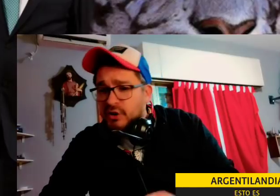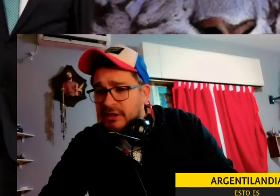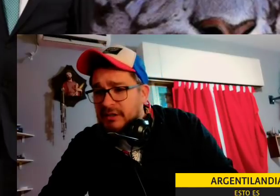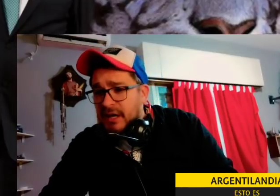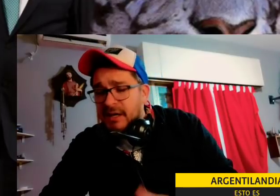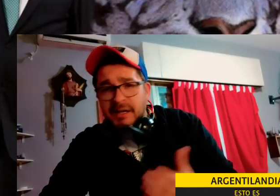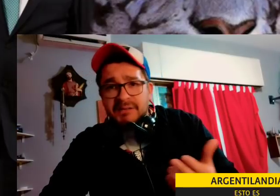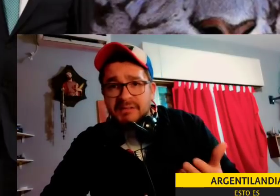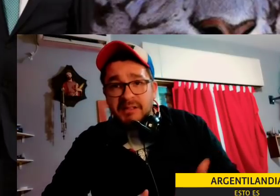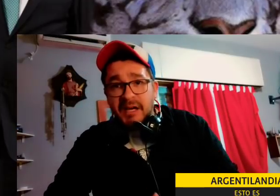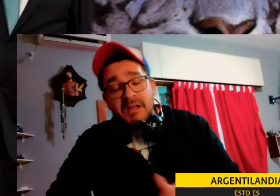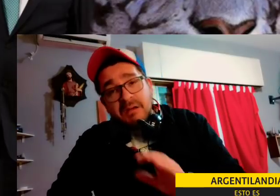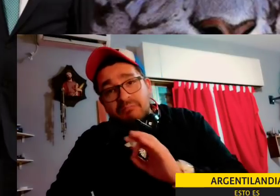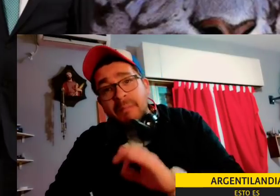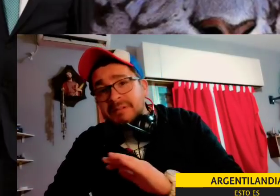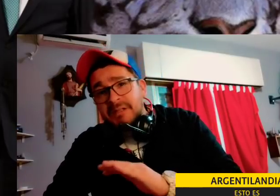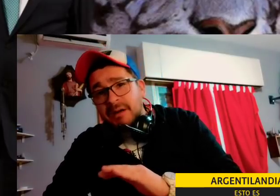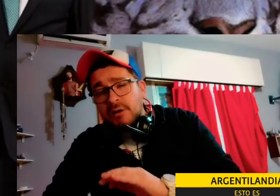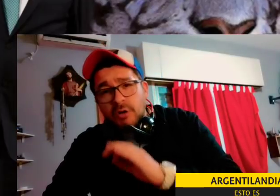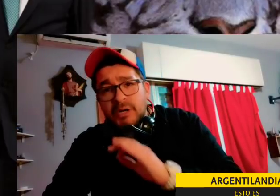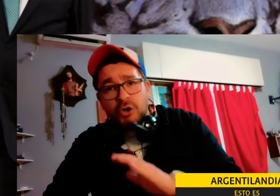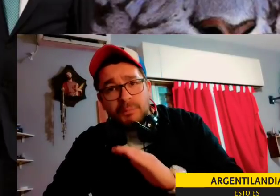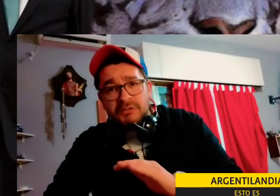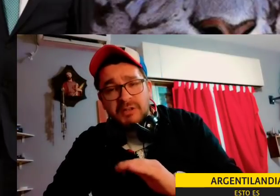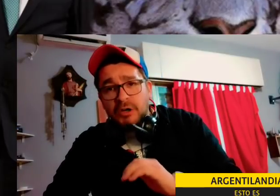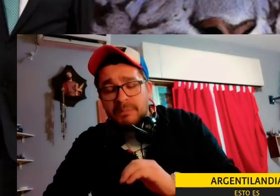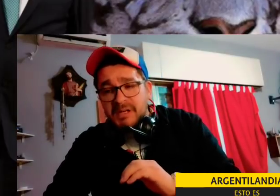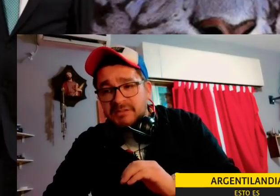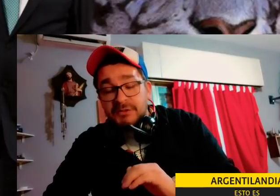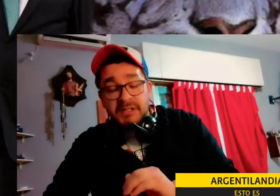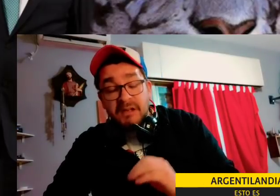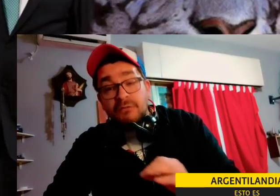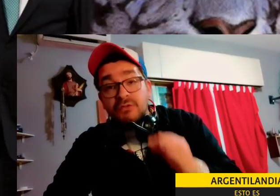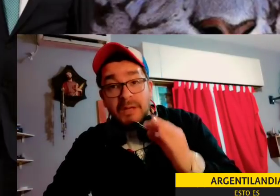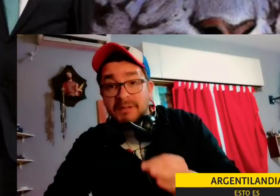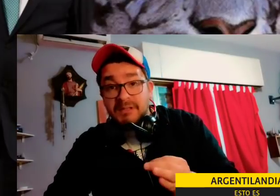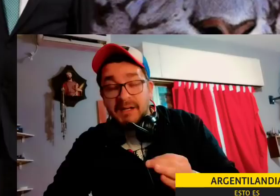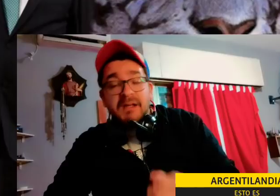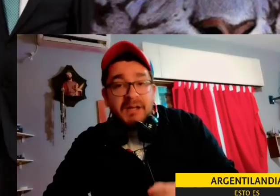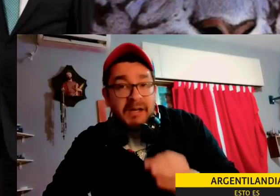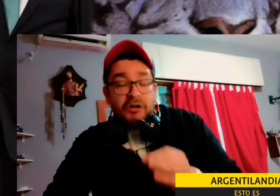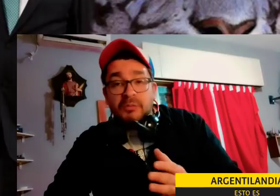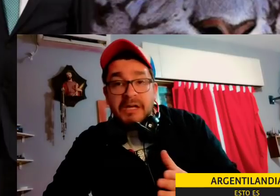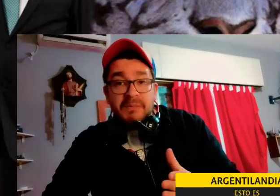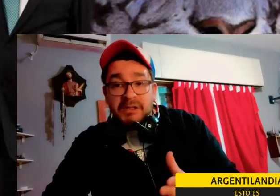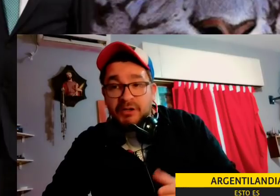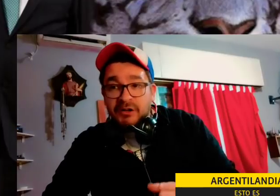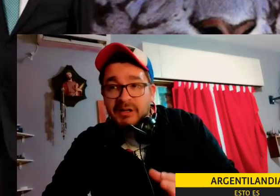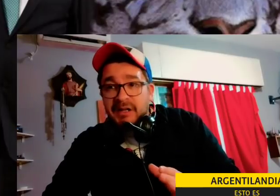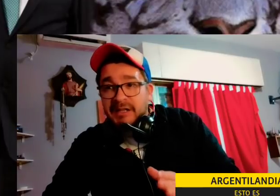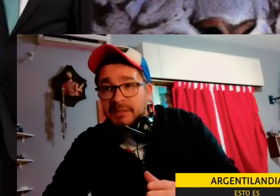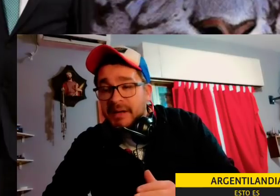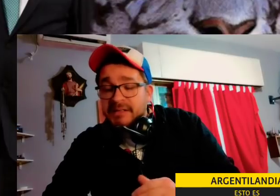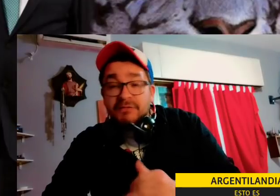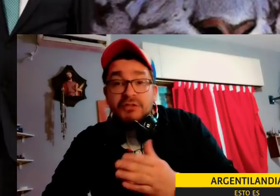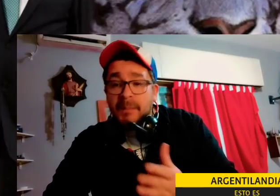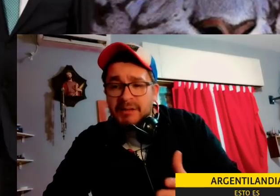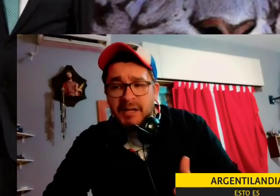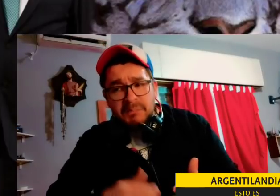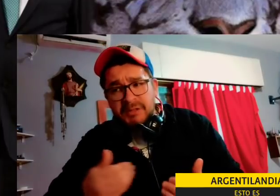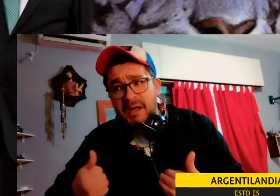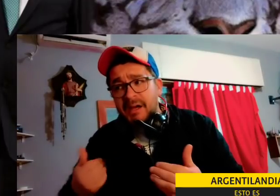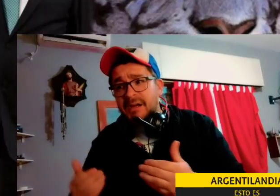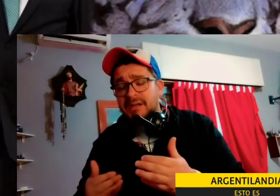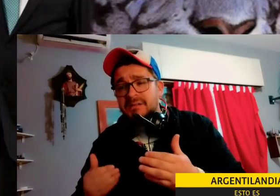obviamente, gasolina, electricidad, va a mantener lo mejor posible los precios y es algo fundamental. En la economía de México el tema ese